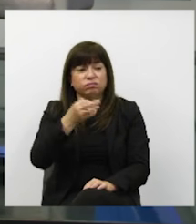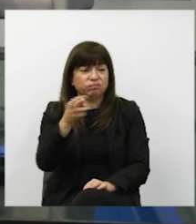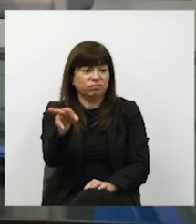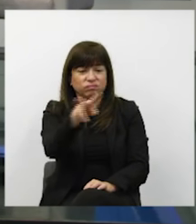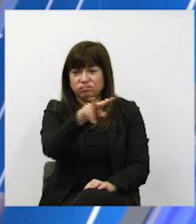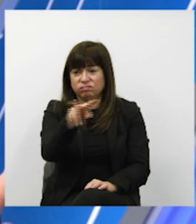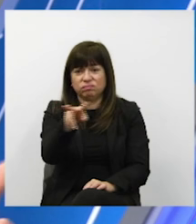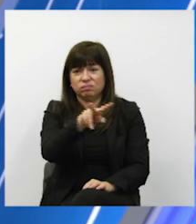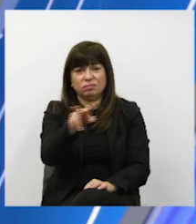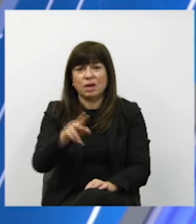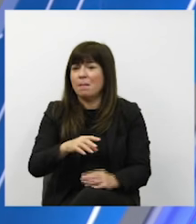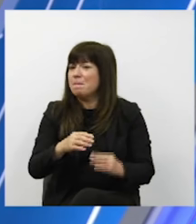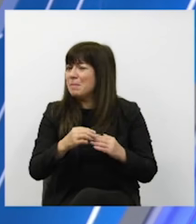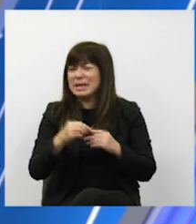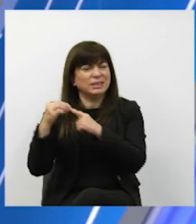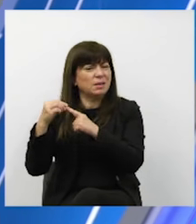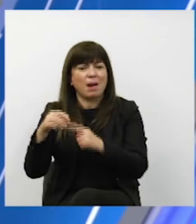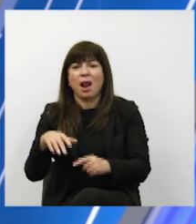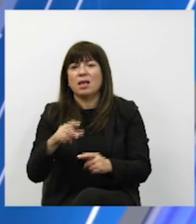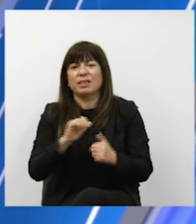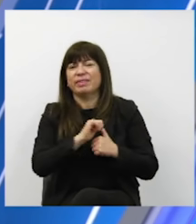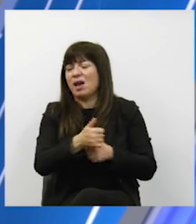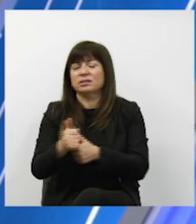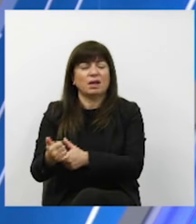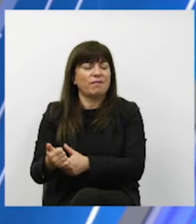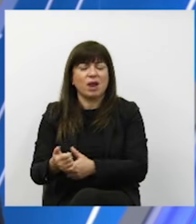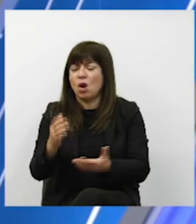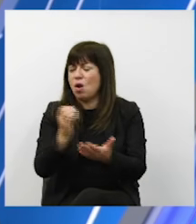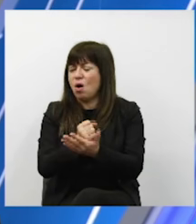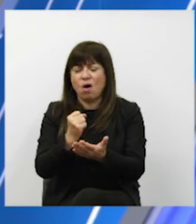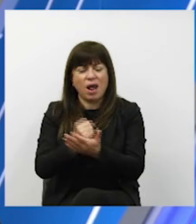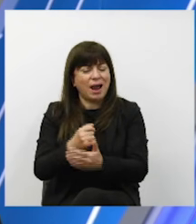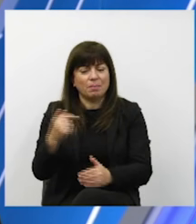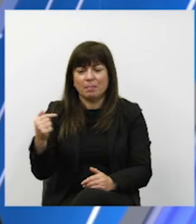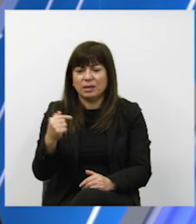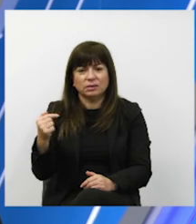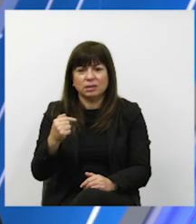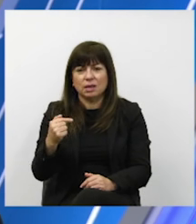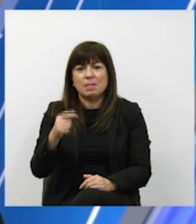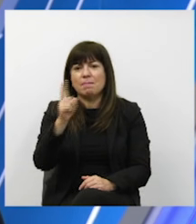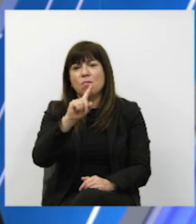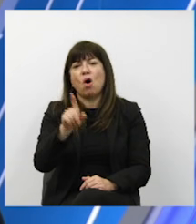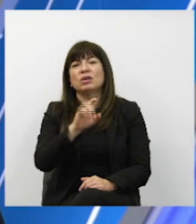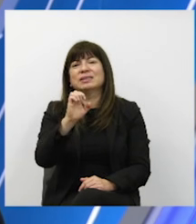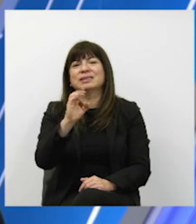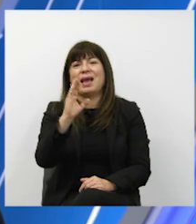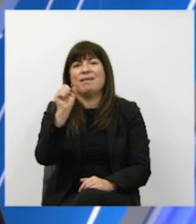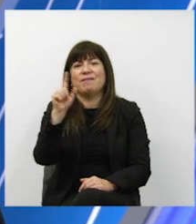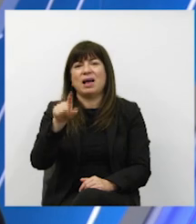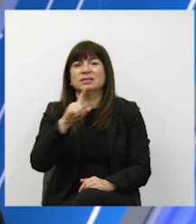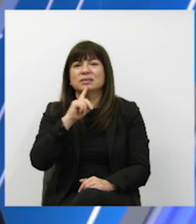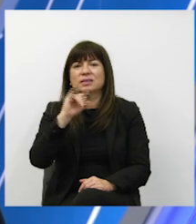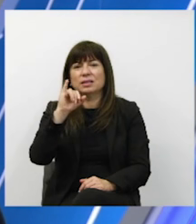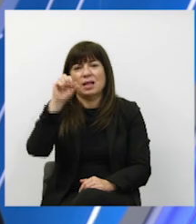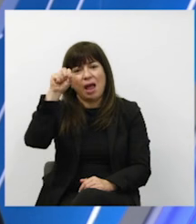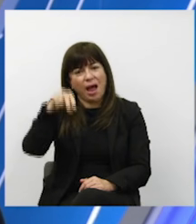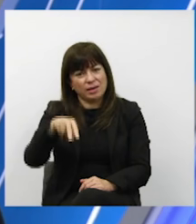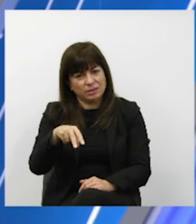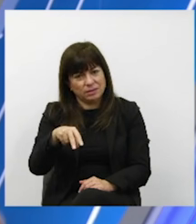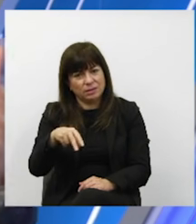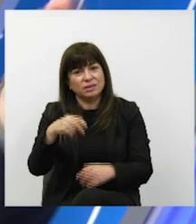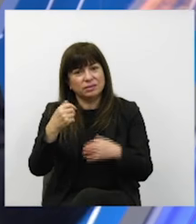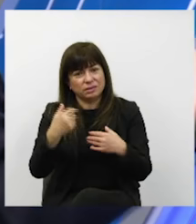y es uno de los principales desafíos para salir de este nivel de pesimismo que tiene Sebastián. Creo que si